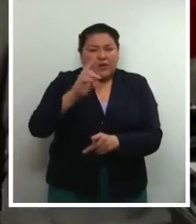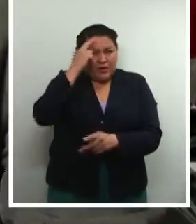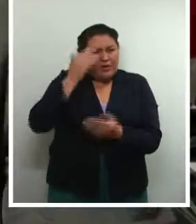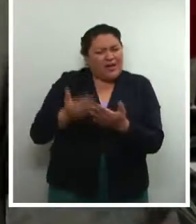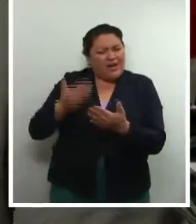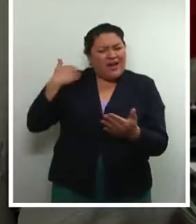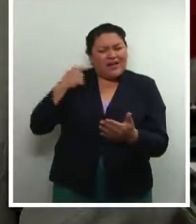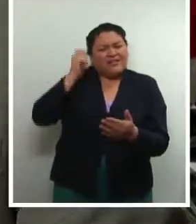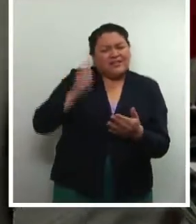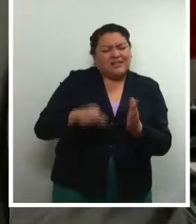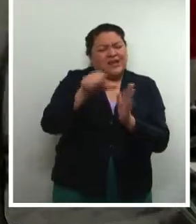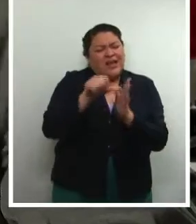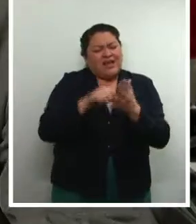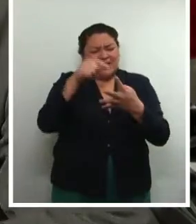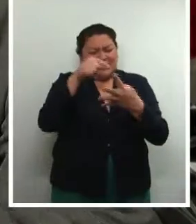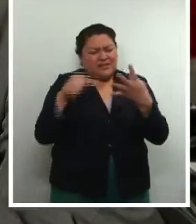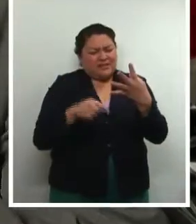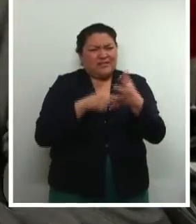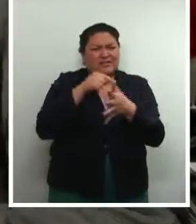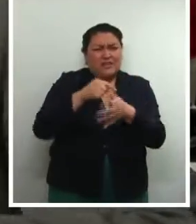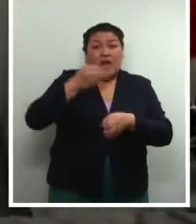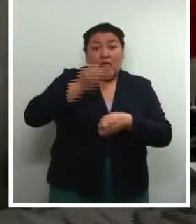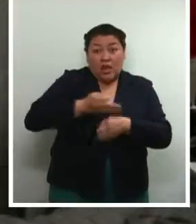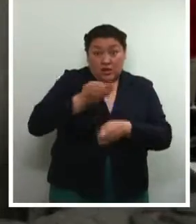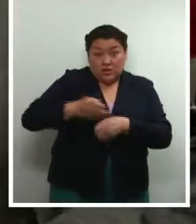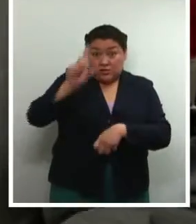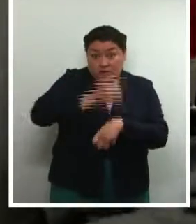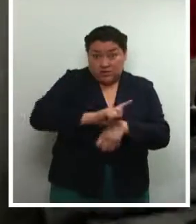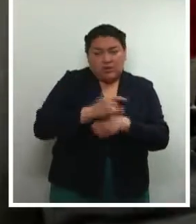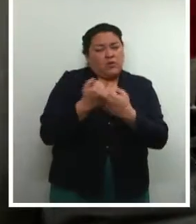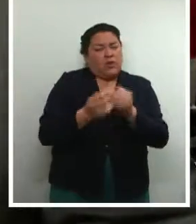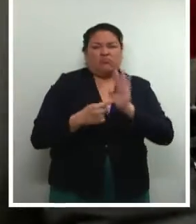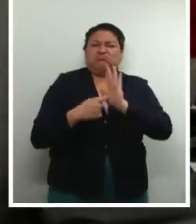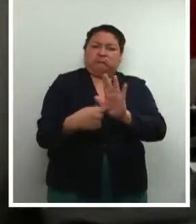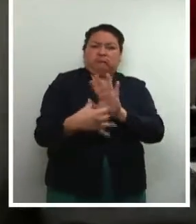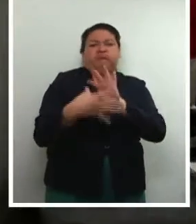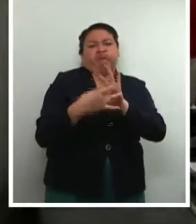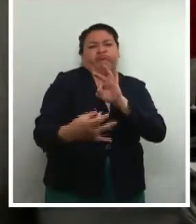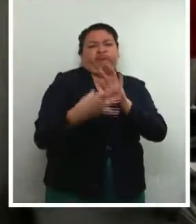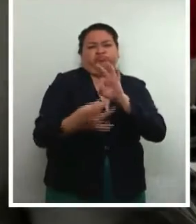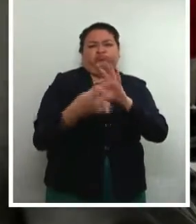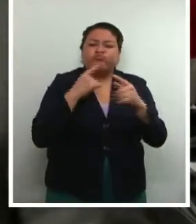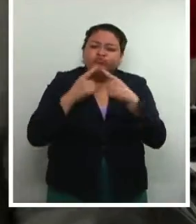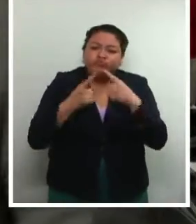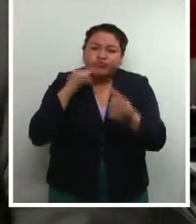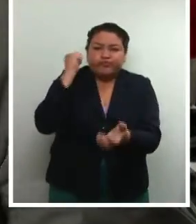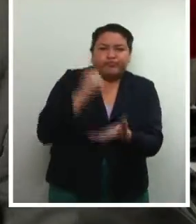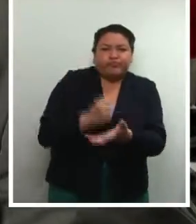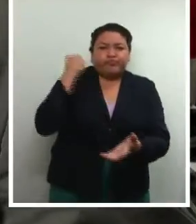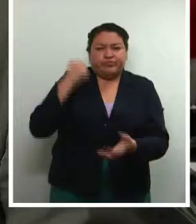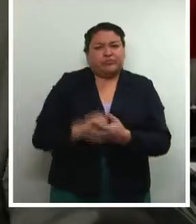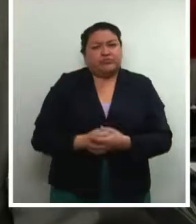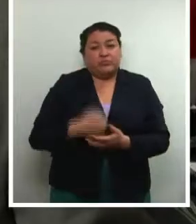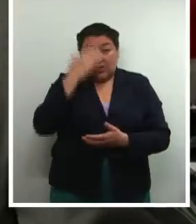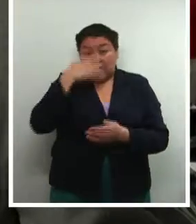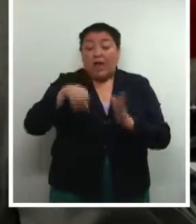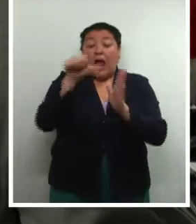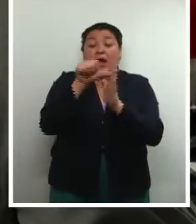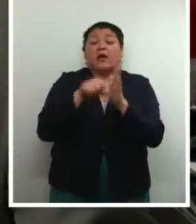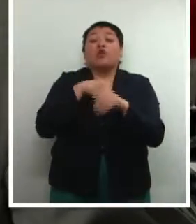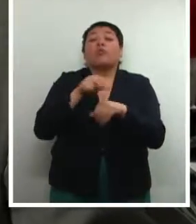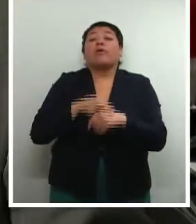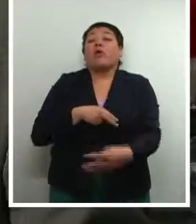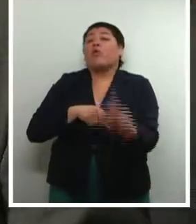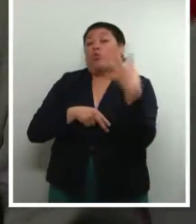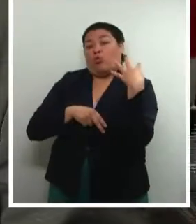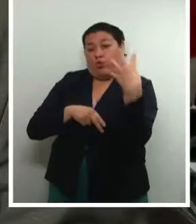qué se refieren los artículos que deberán ser presentados ante el Pleno de esta Asamblea Constituyente. El artículo 4